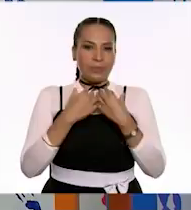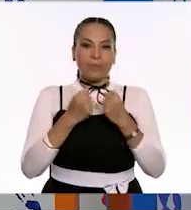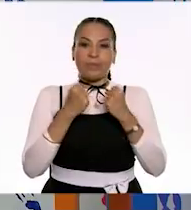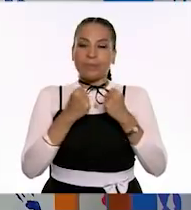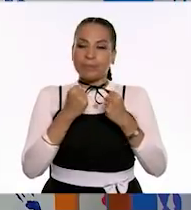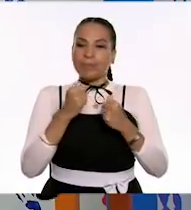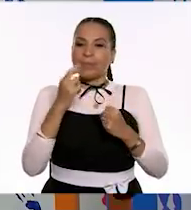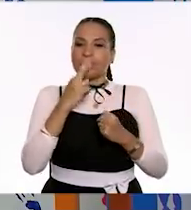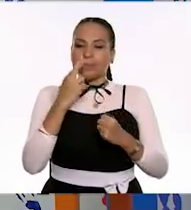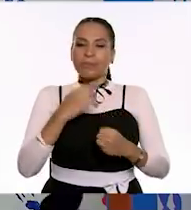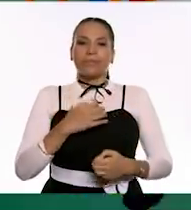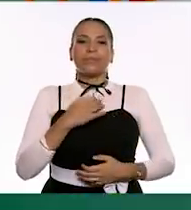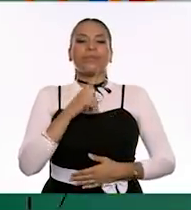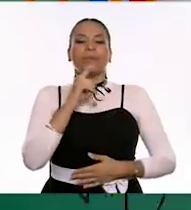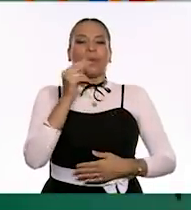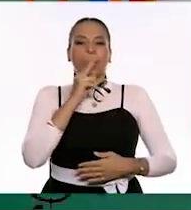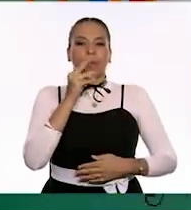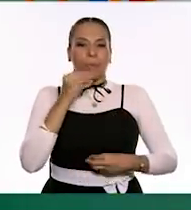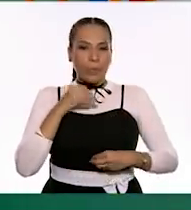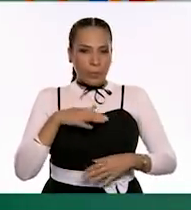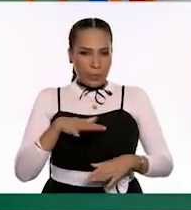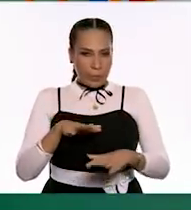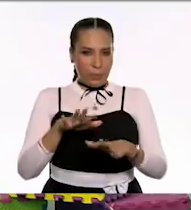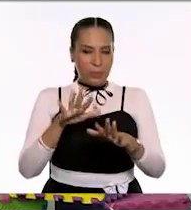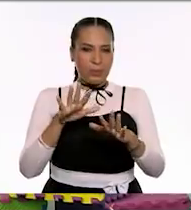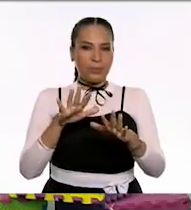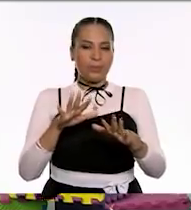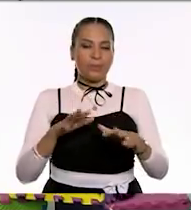Fuerte y soltamos.